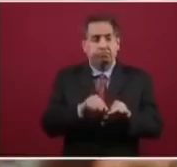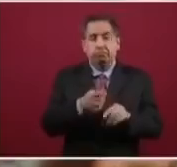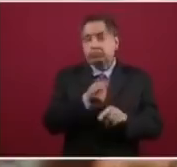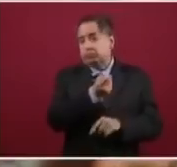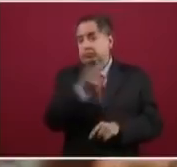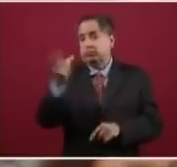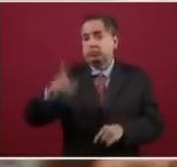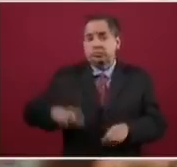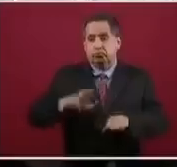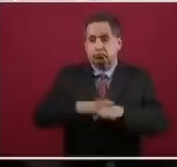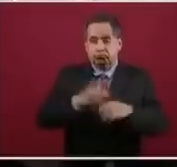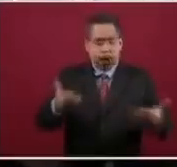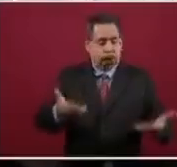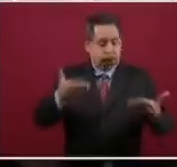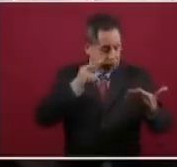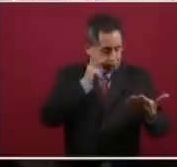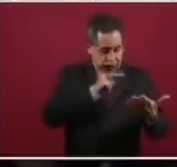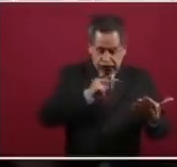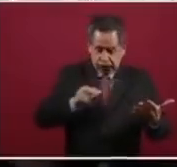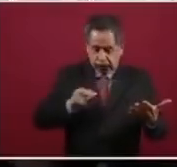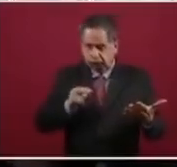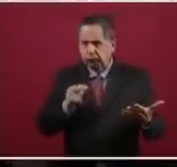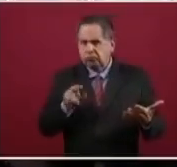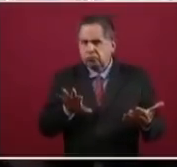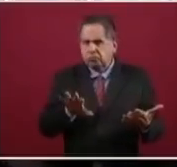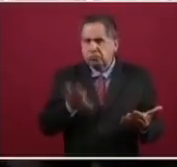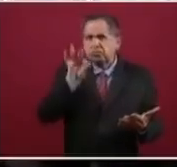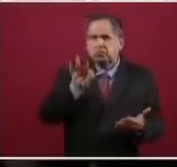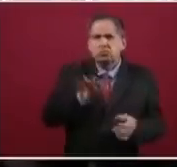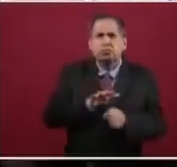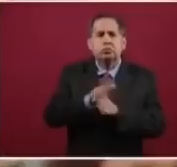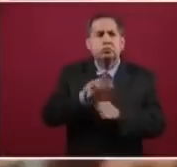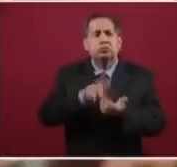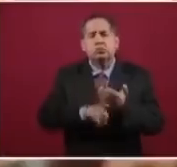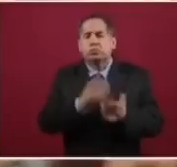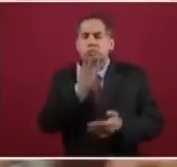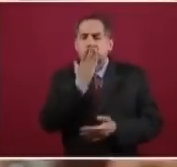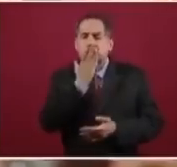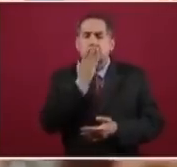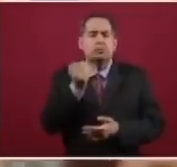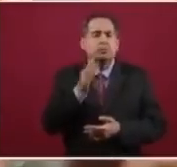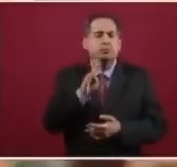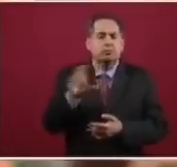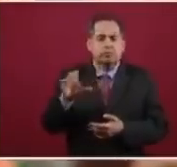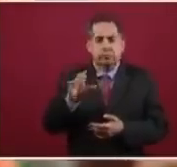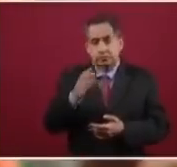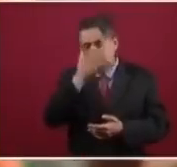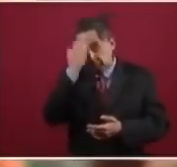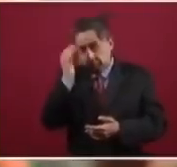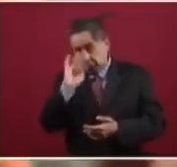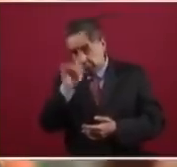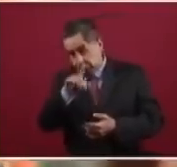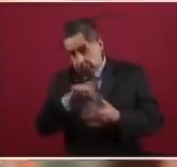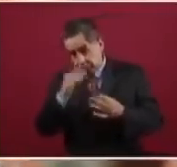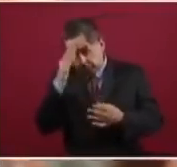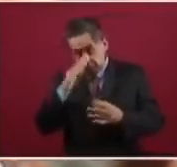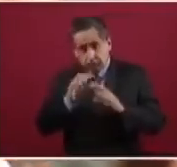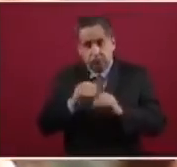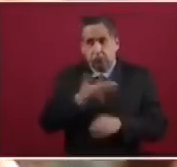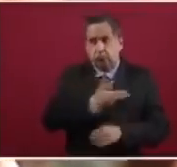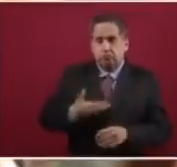gobernadores y en específico qué proyectos se consideraron de sonora y baja california no sé si lo traiga a usted o el